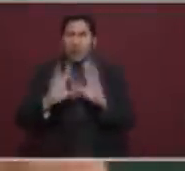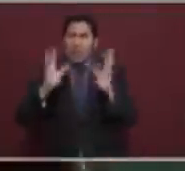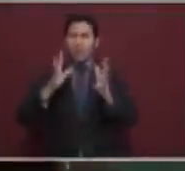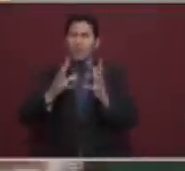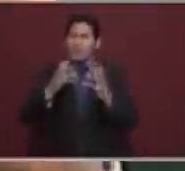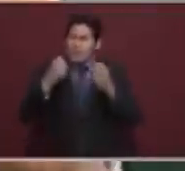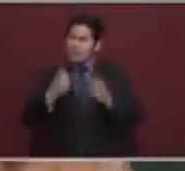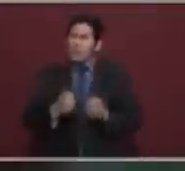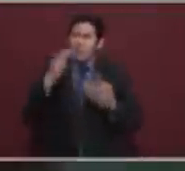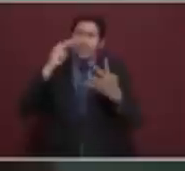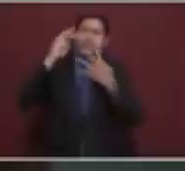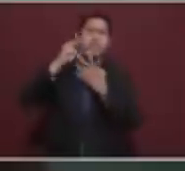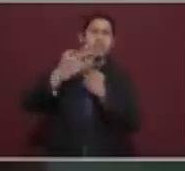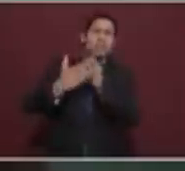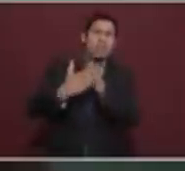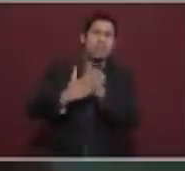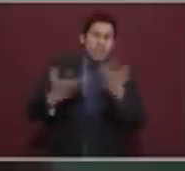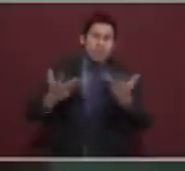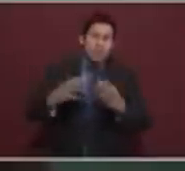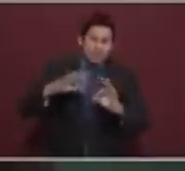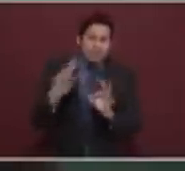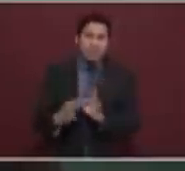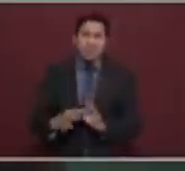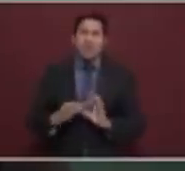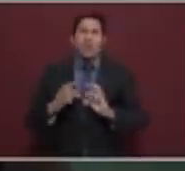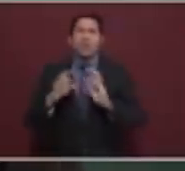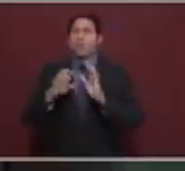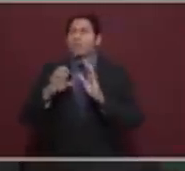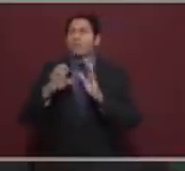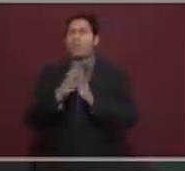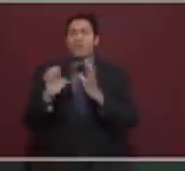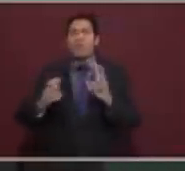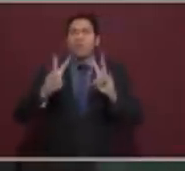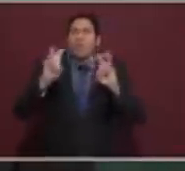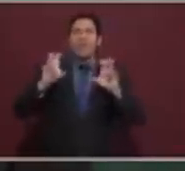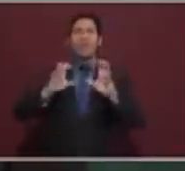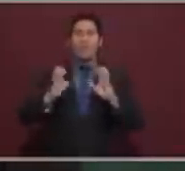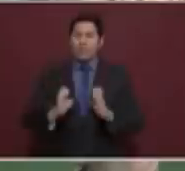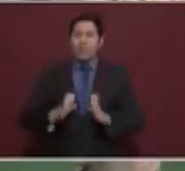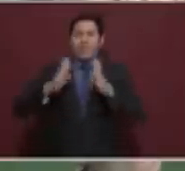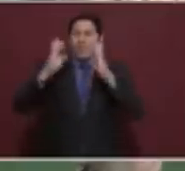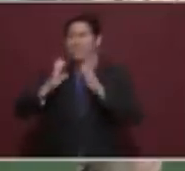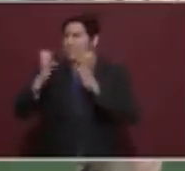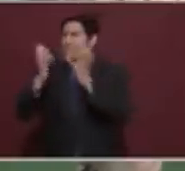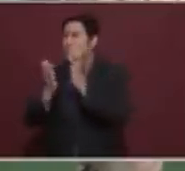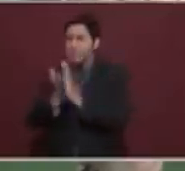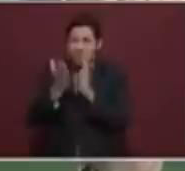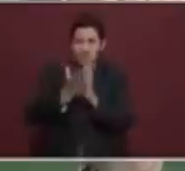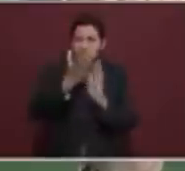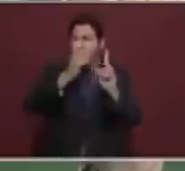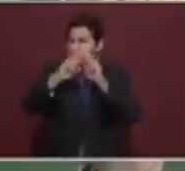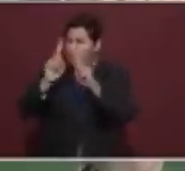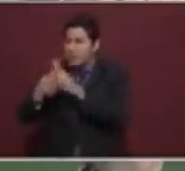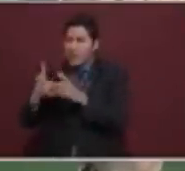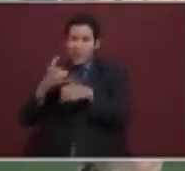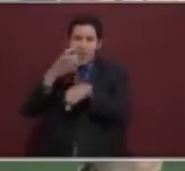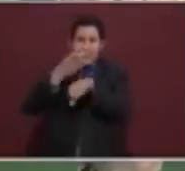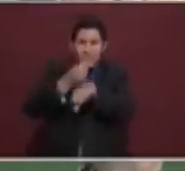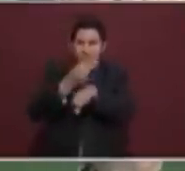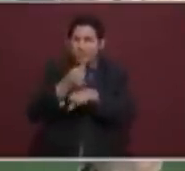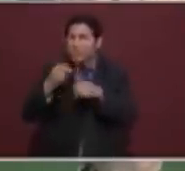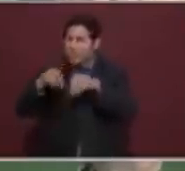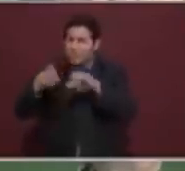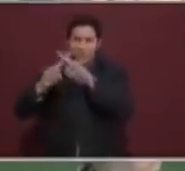todo se está visualizando por ejemplo el tema de la infraestructura en las regiones mencionaba aquí mi general